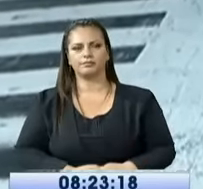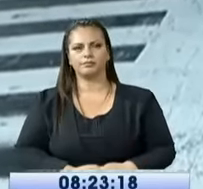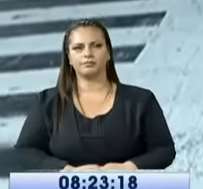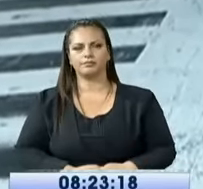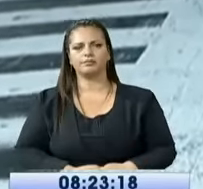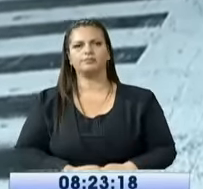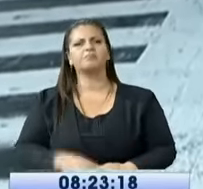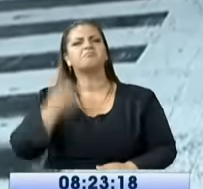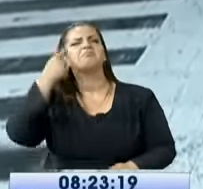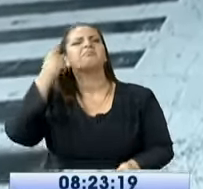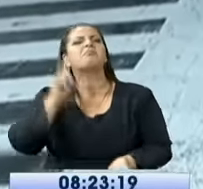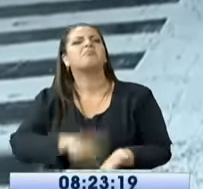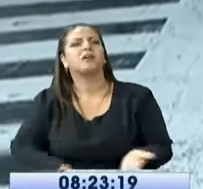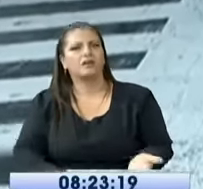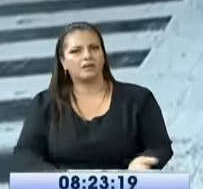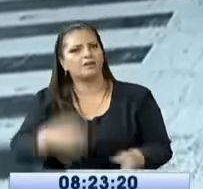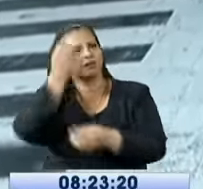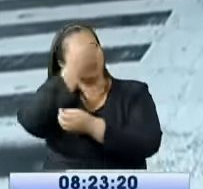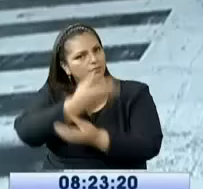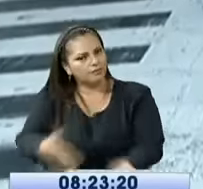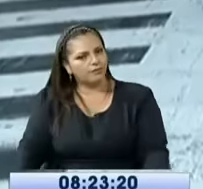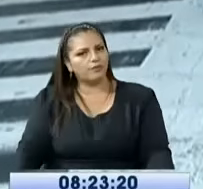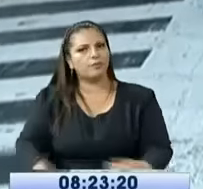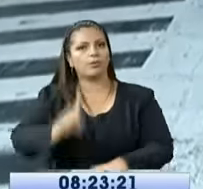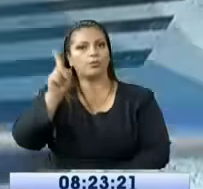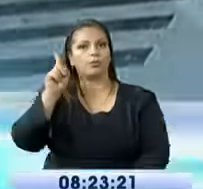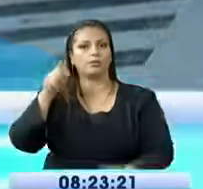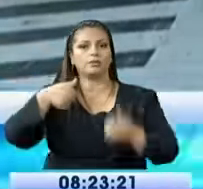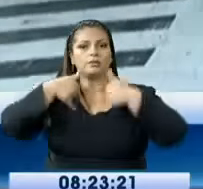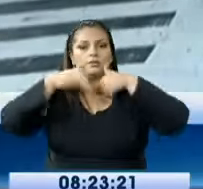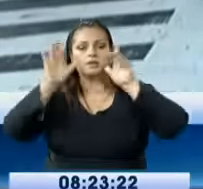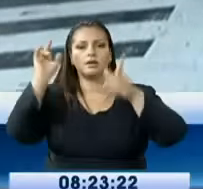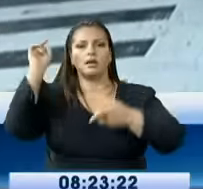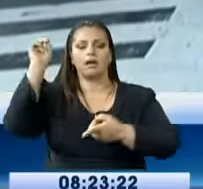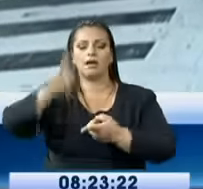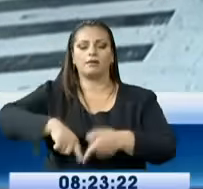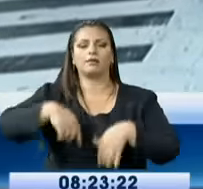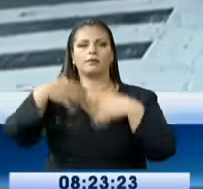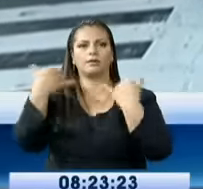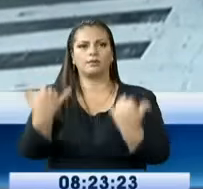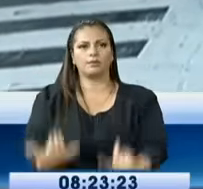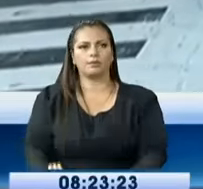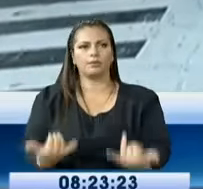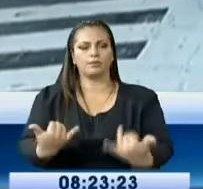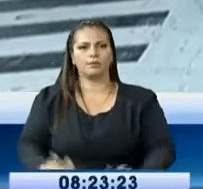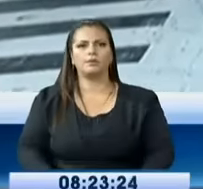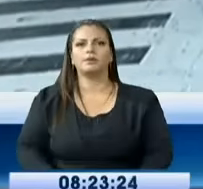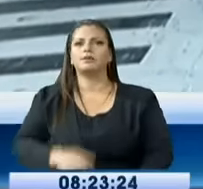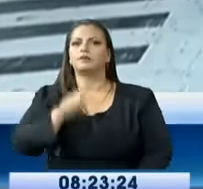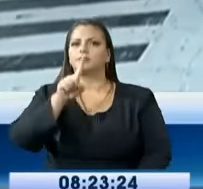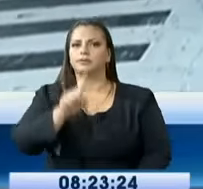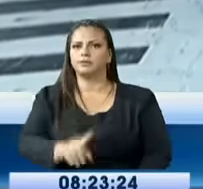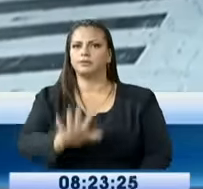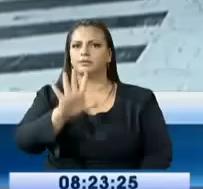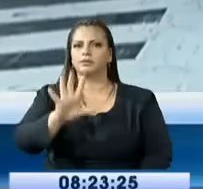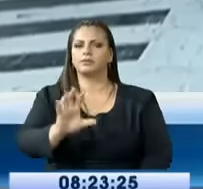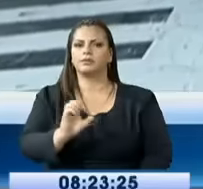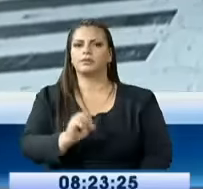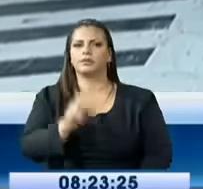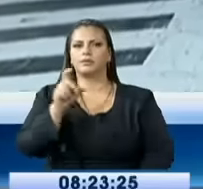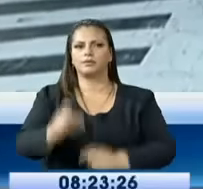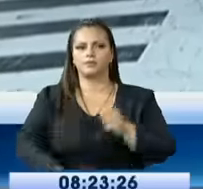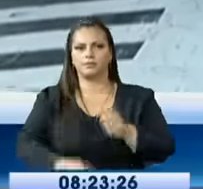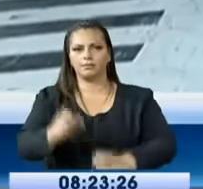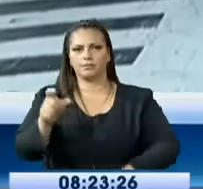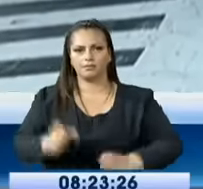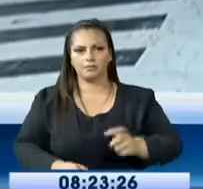para recordarles que desde el 1 de diciembre hasta la actual fecha, aproximadamente 150 personas,